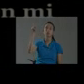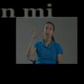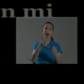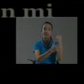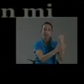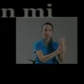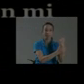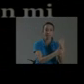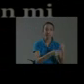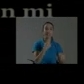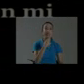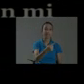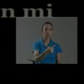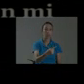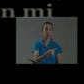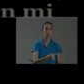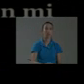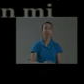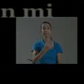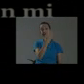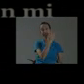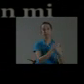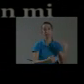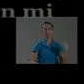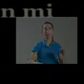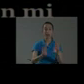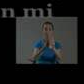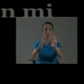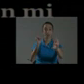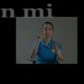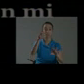algo. Olvídese, no puedo llegar sin nada.